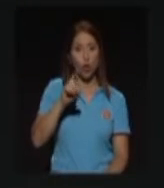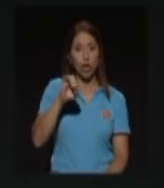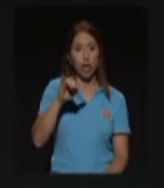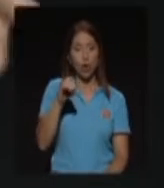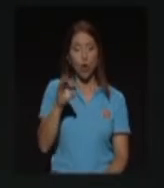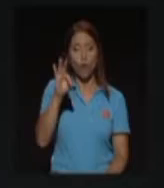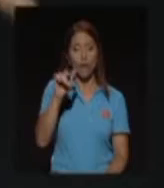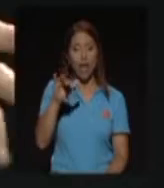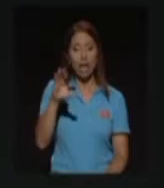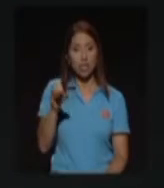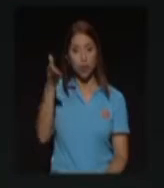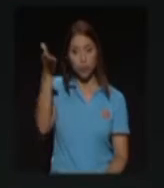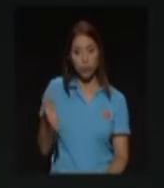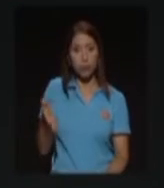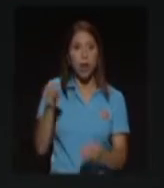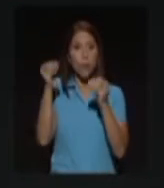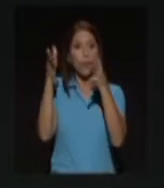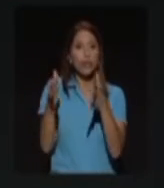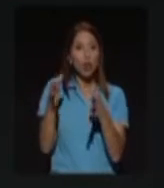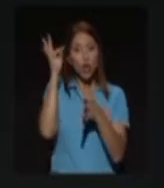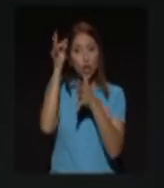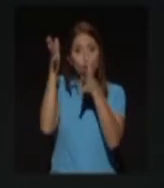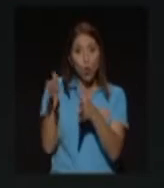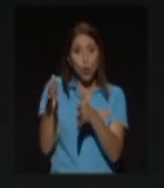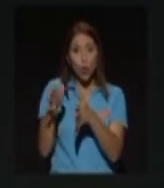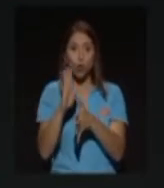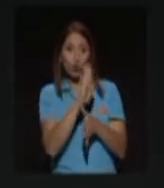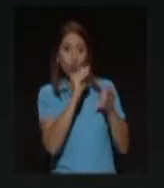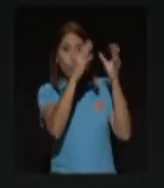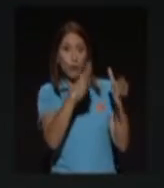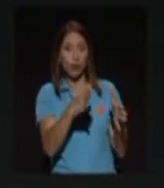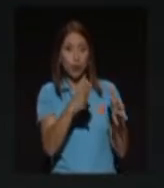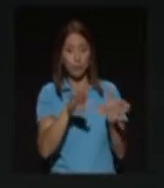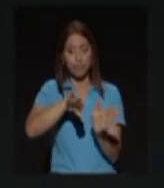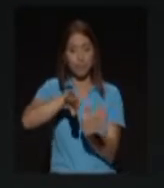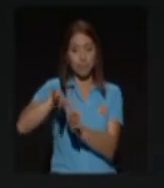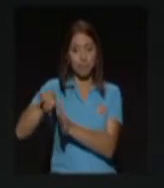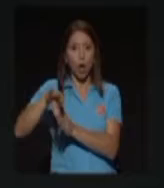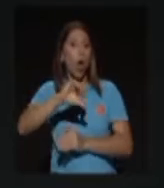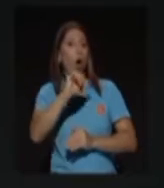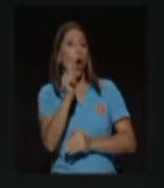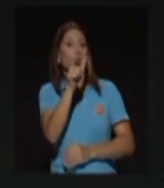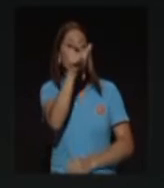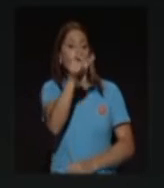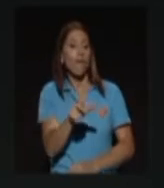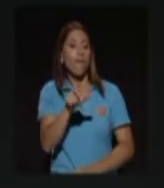profesor, un Facio teórico que usted como profesor lo tuvo, y este otro más bien era un poco,